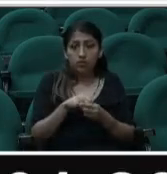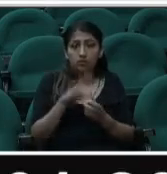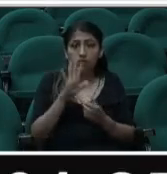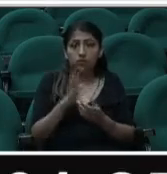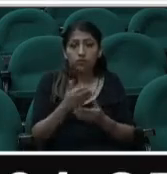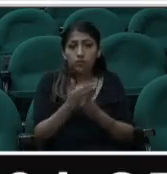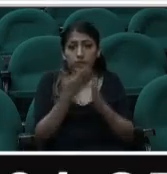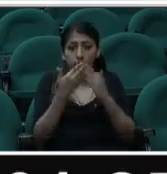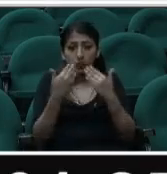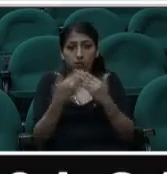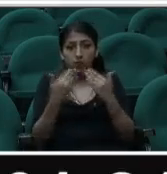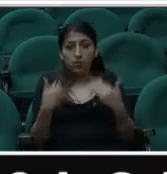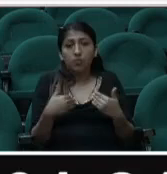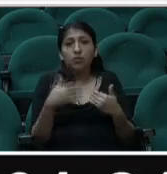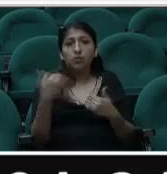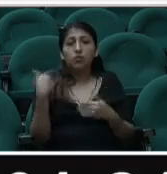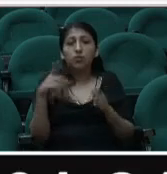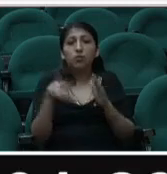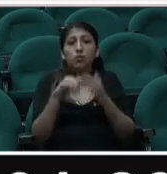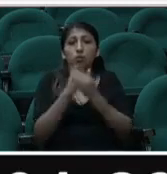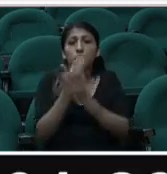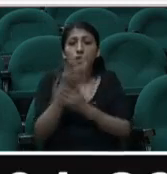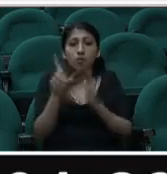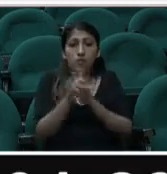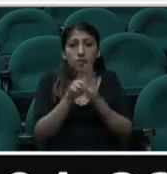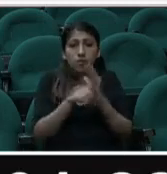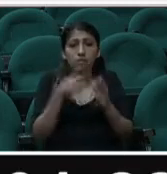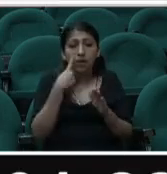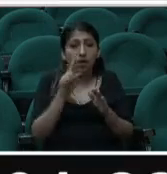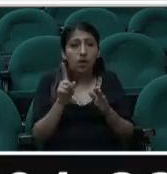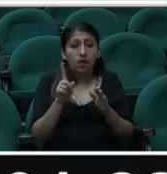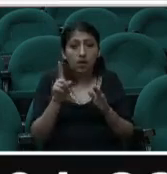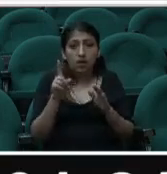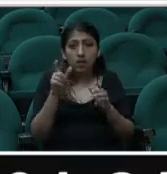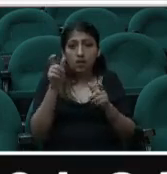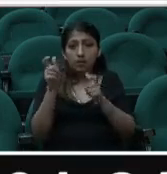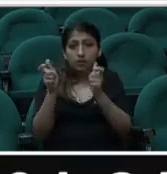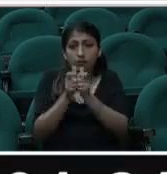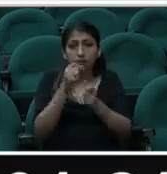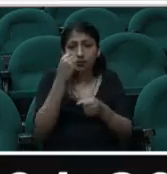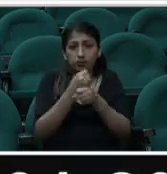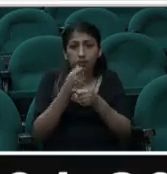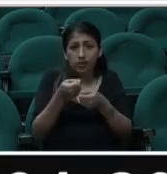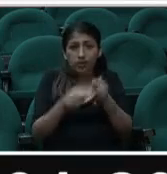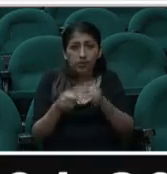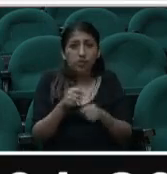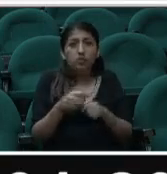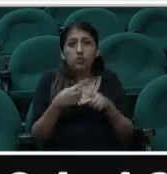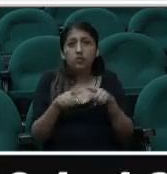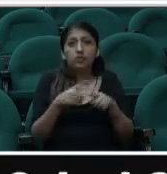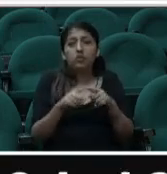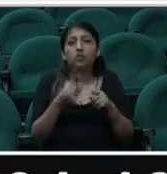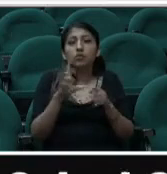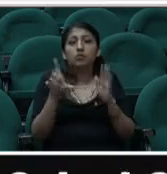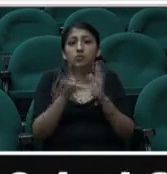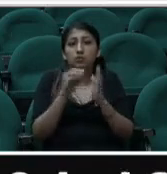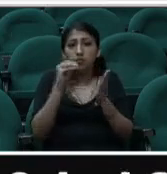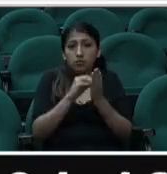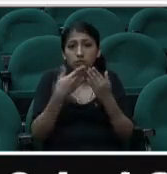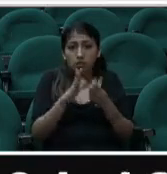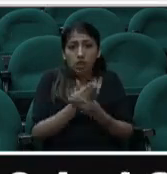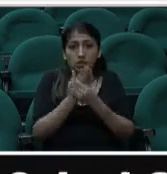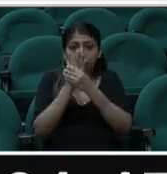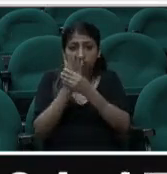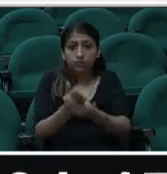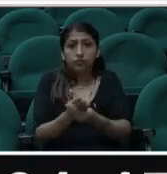cuerpo normativo un nuevo régimen para los microempresarios nuestra propuesta como fue planteada ya en la acción de inconstitucionalidad que nosotros